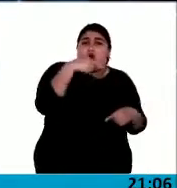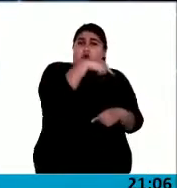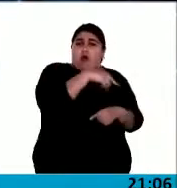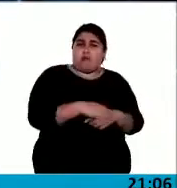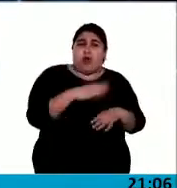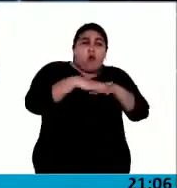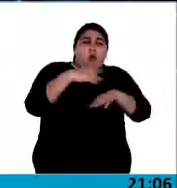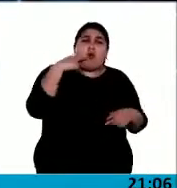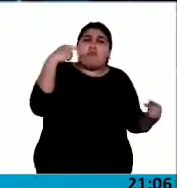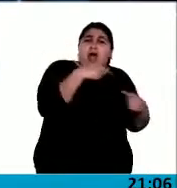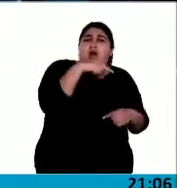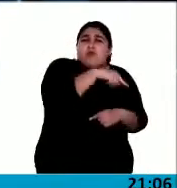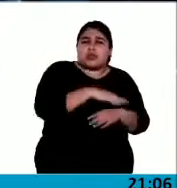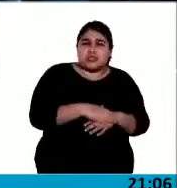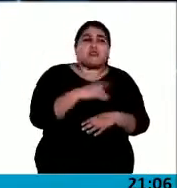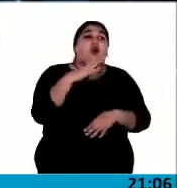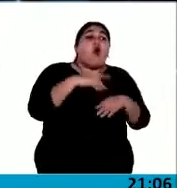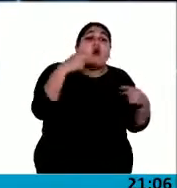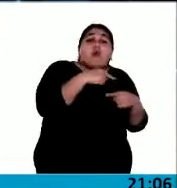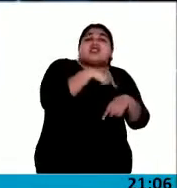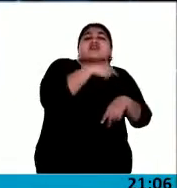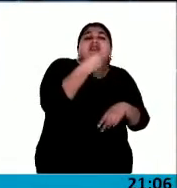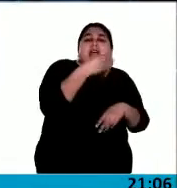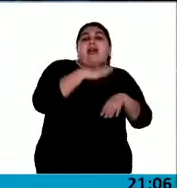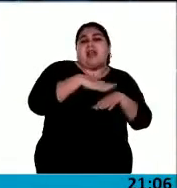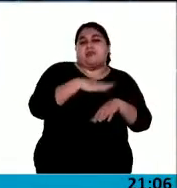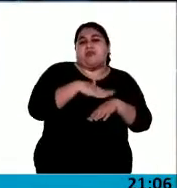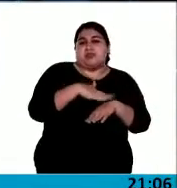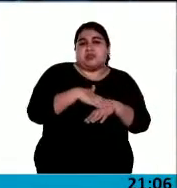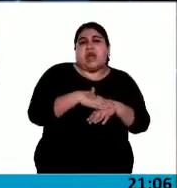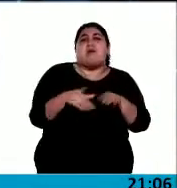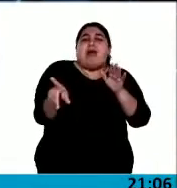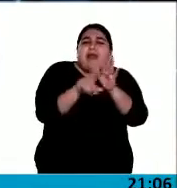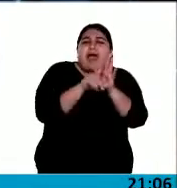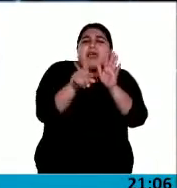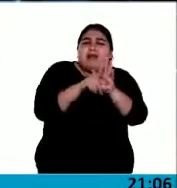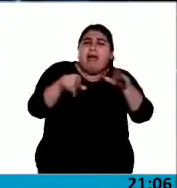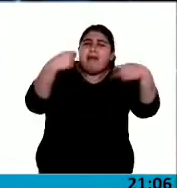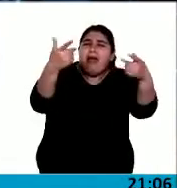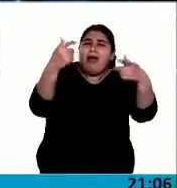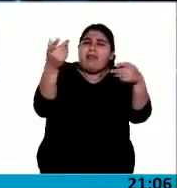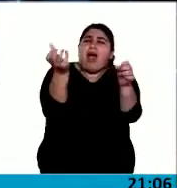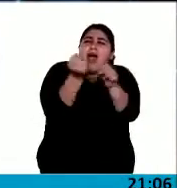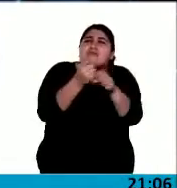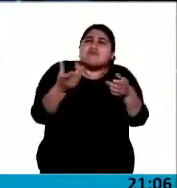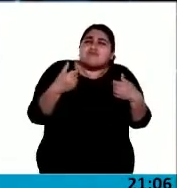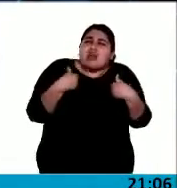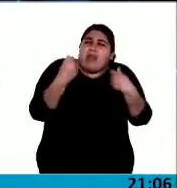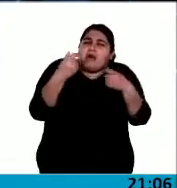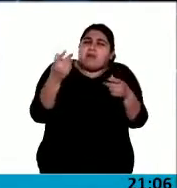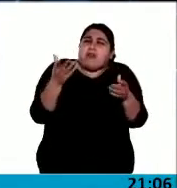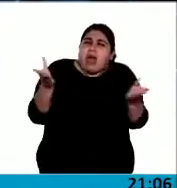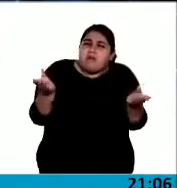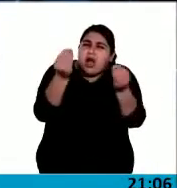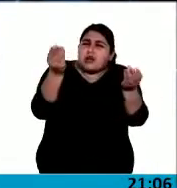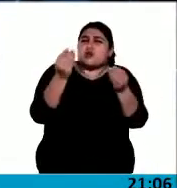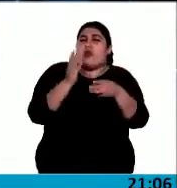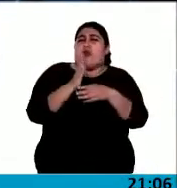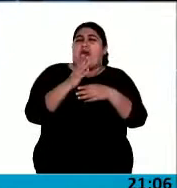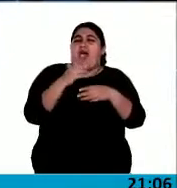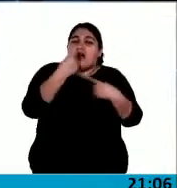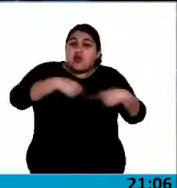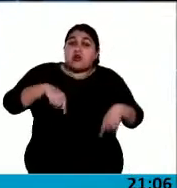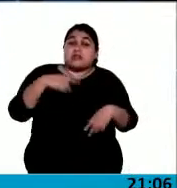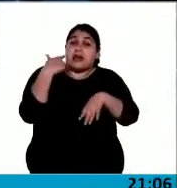es de la oposición responsable, que le ha dado todas las leyes que necesita este gobierno. La culpa de la oposición responsable, que